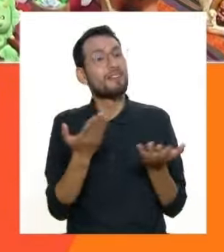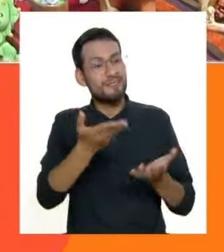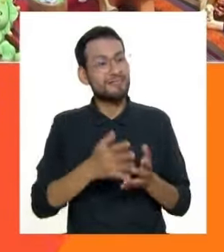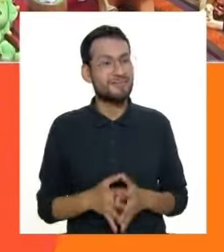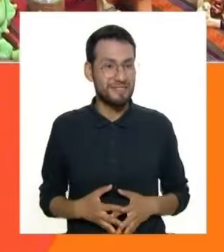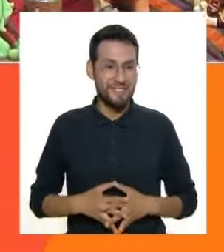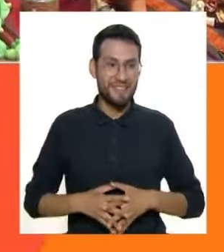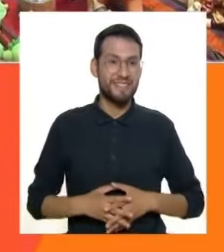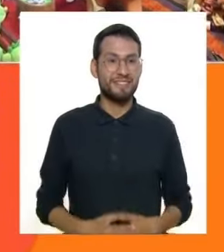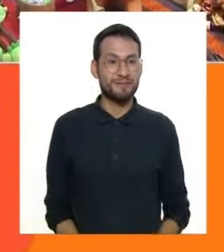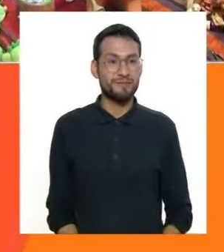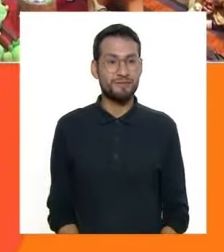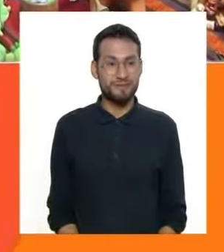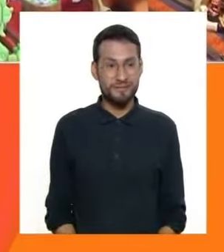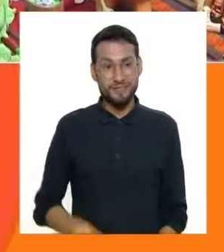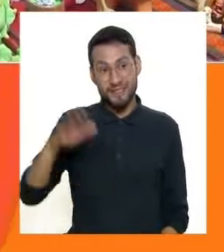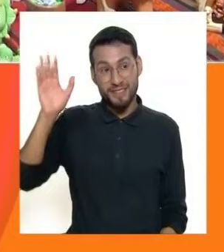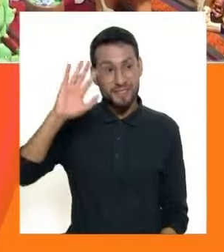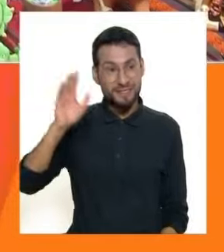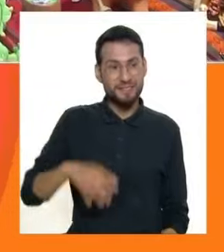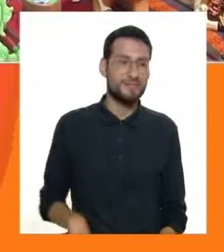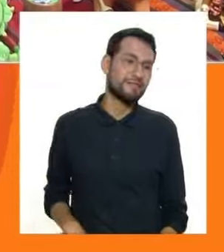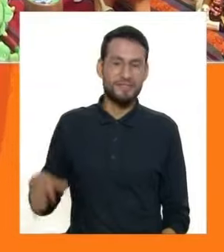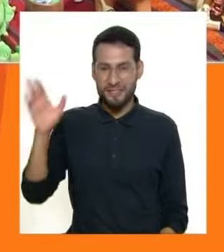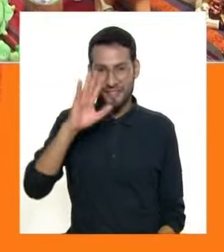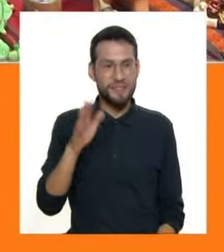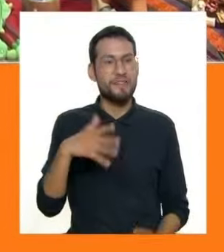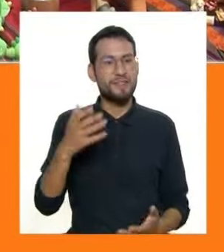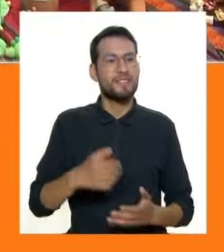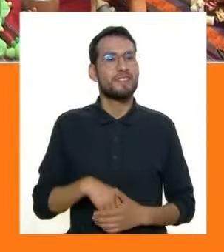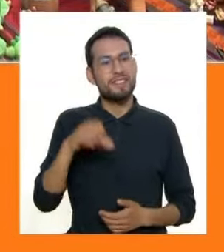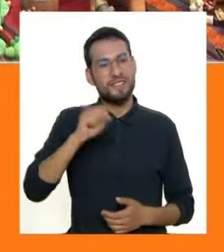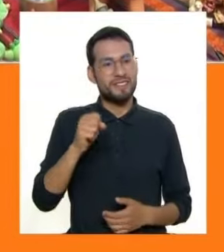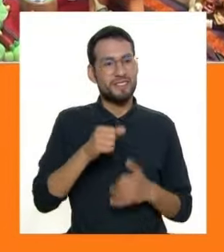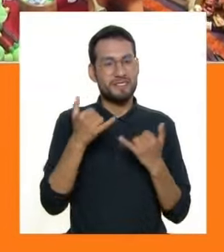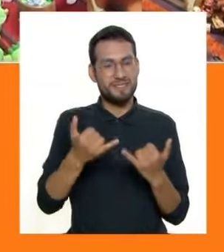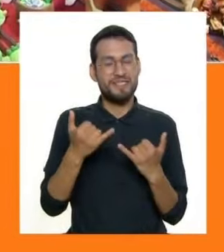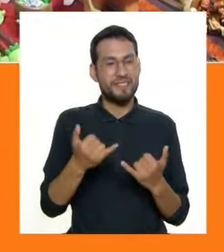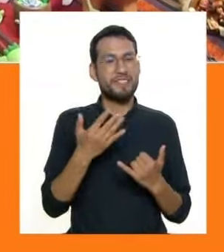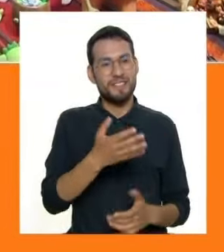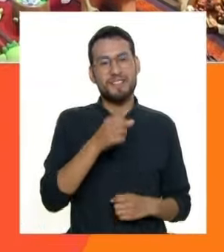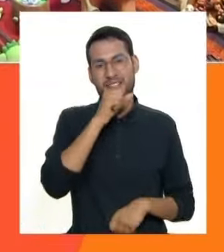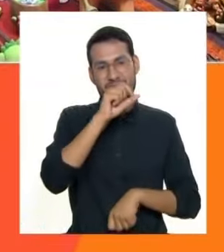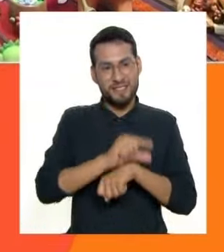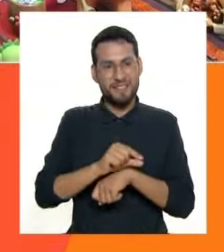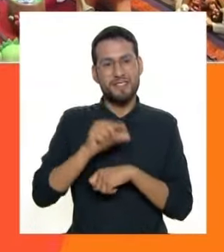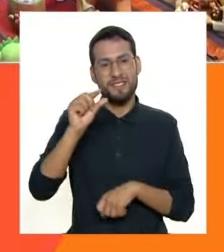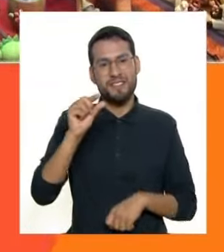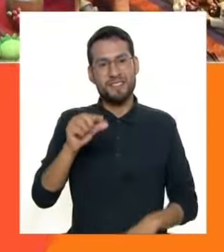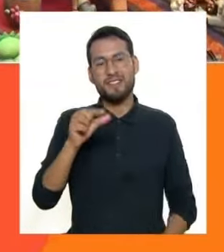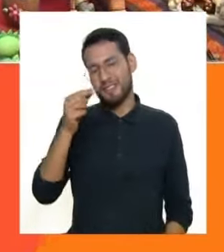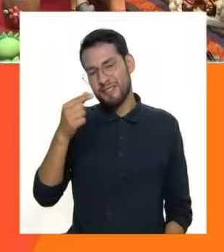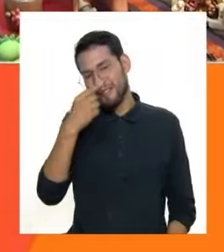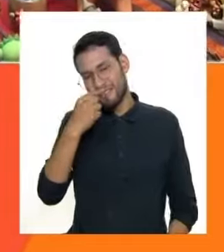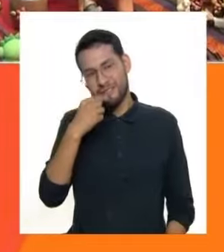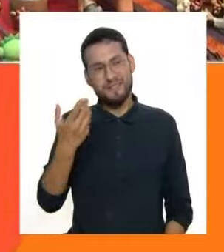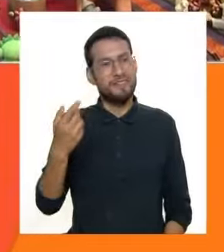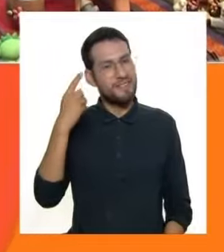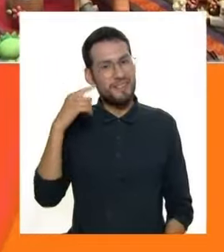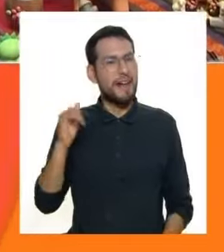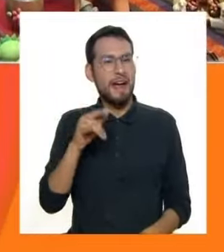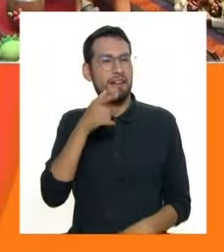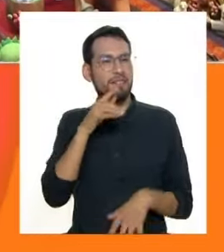estás? Hola, Vane. Hola, ¿qué tal, chicos? Sí, hoy día nuestro amigo Genarillo está un poquito mal. Parece que no